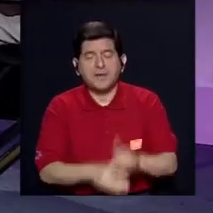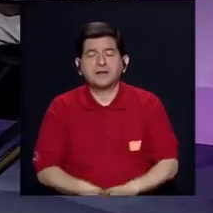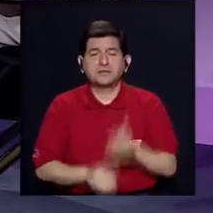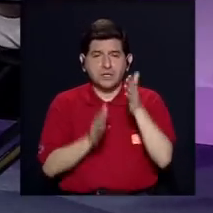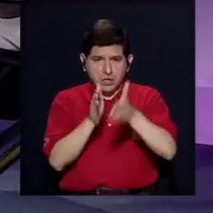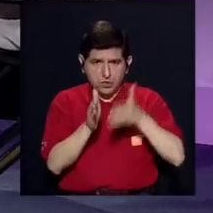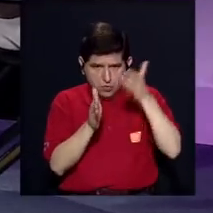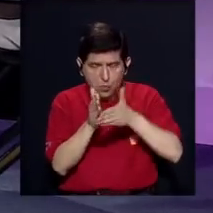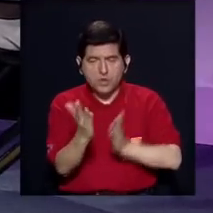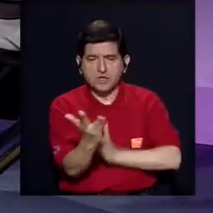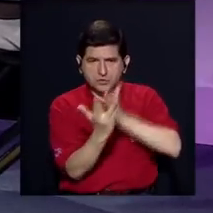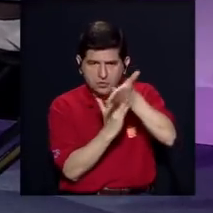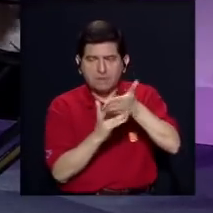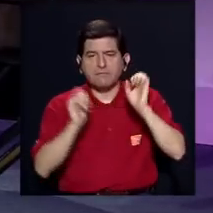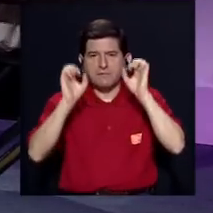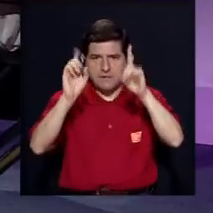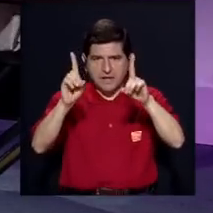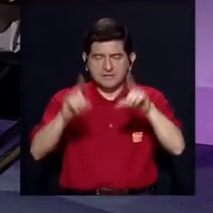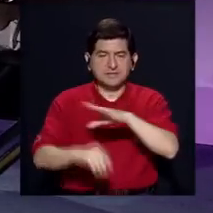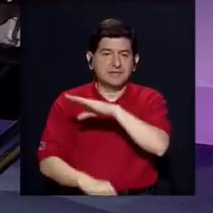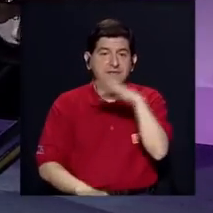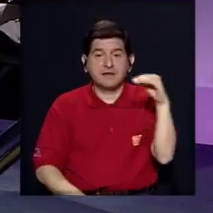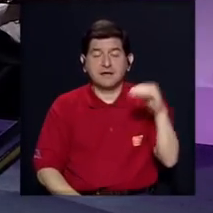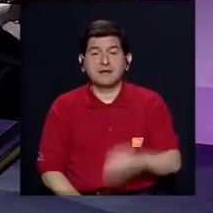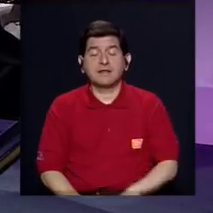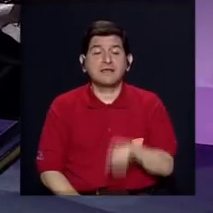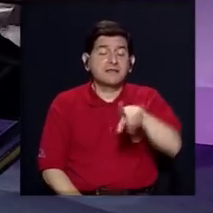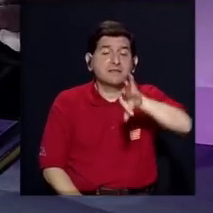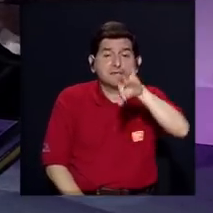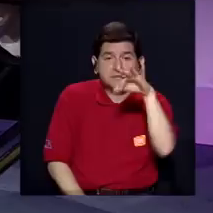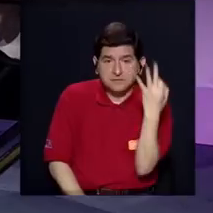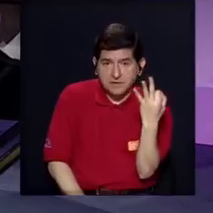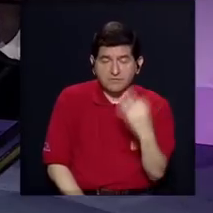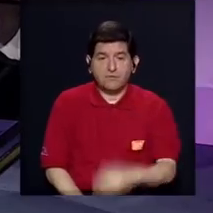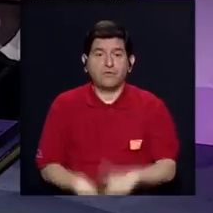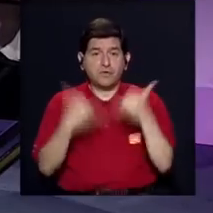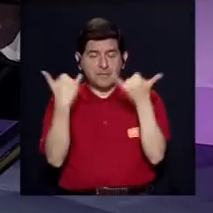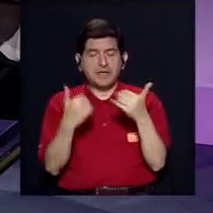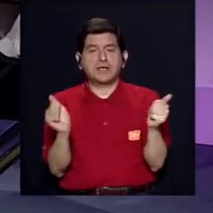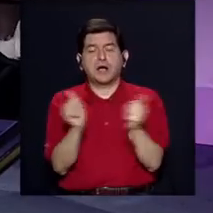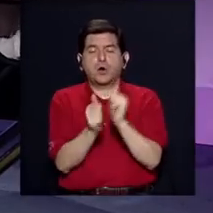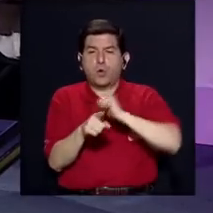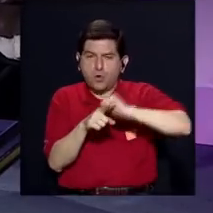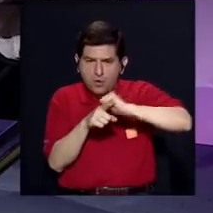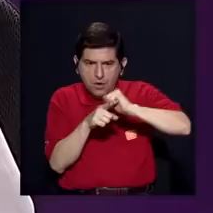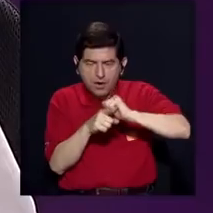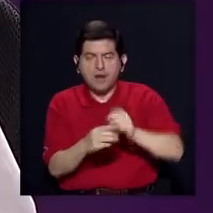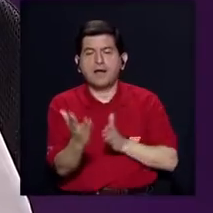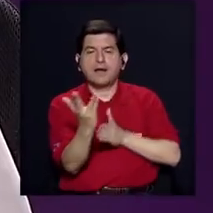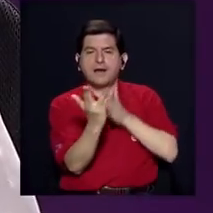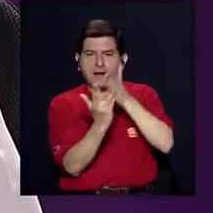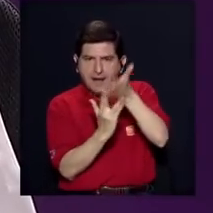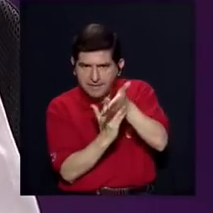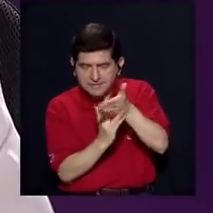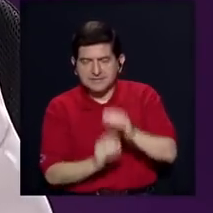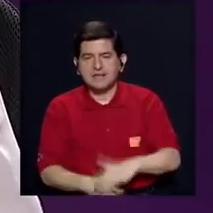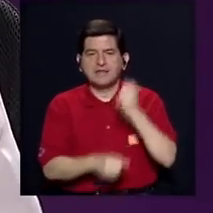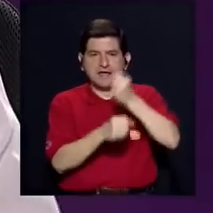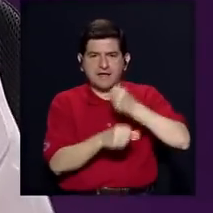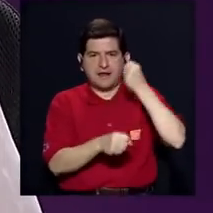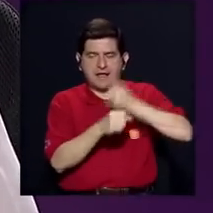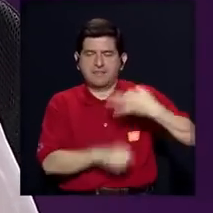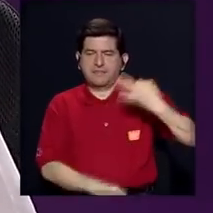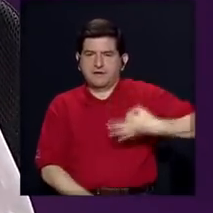pueda acceder a la educación y pueda de esa manera ya capacitada acceder al trabajo